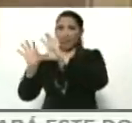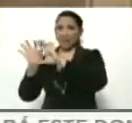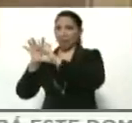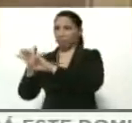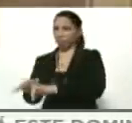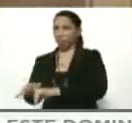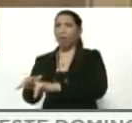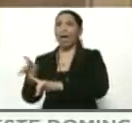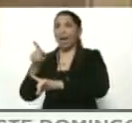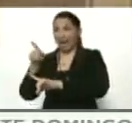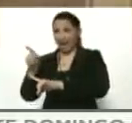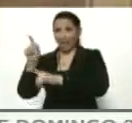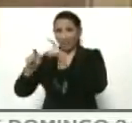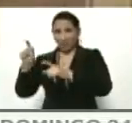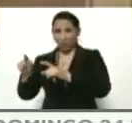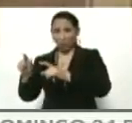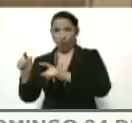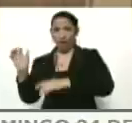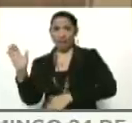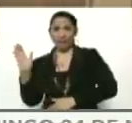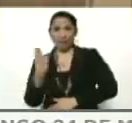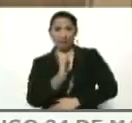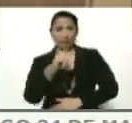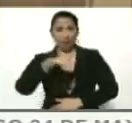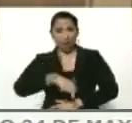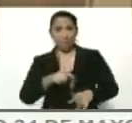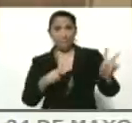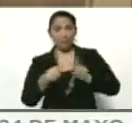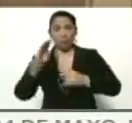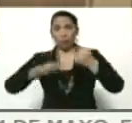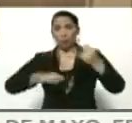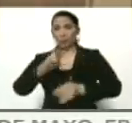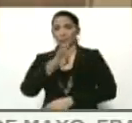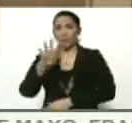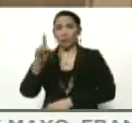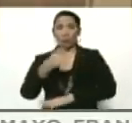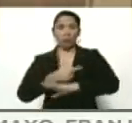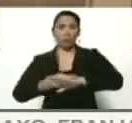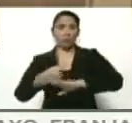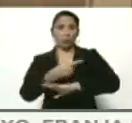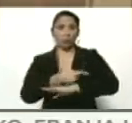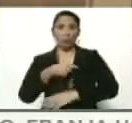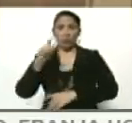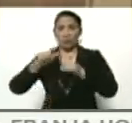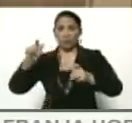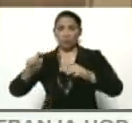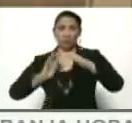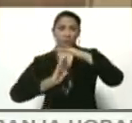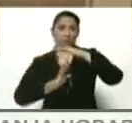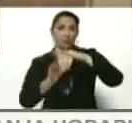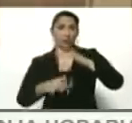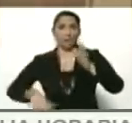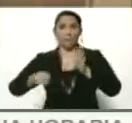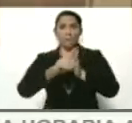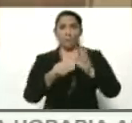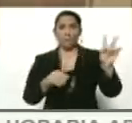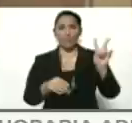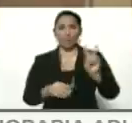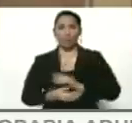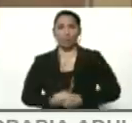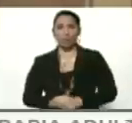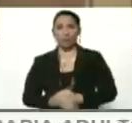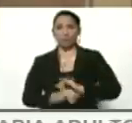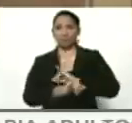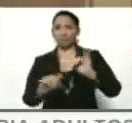su patria, a nuestra patria. Bueno, en las últimas 24 horas de esos migrantes que están regresando, se